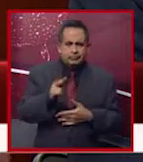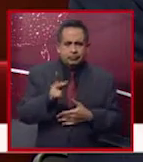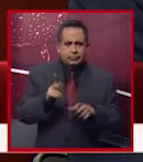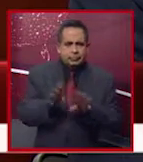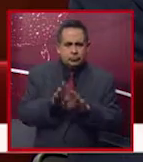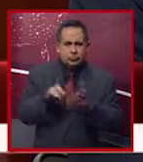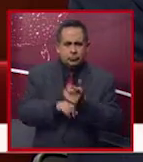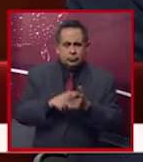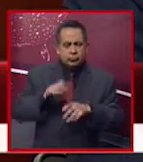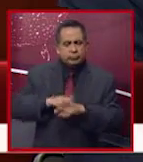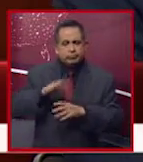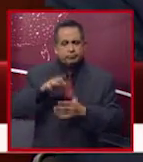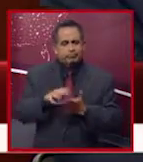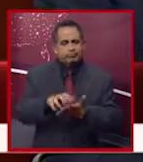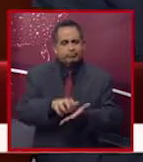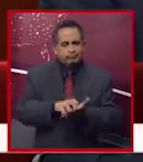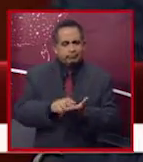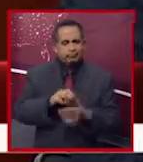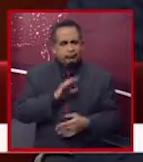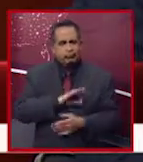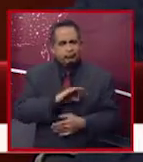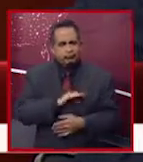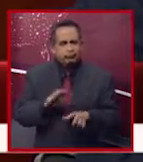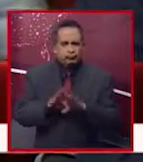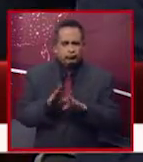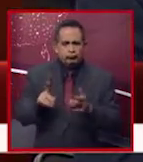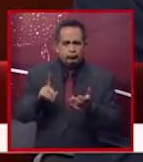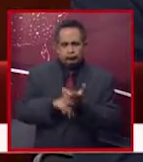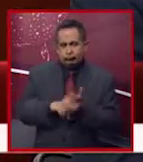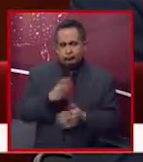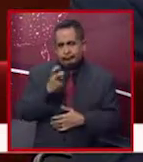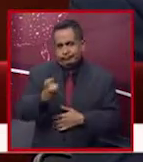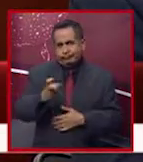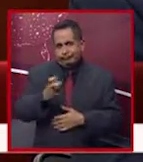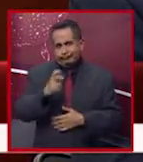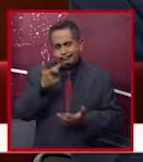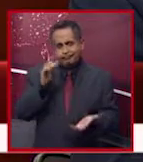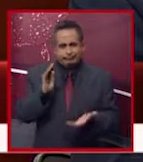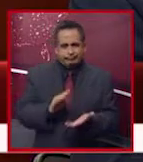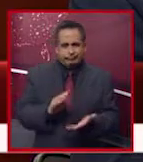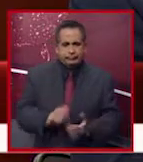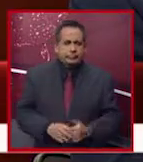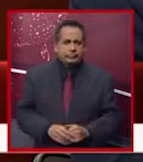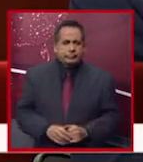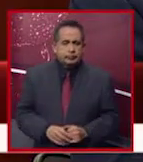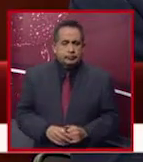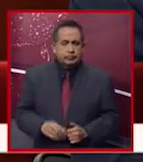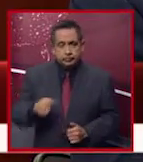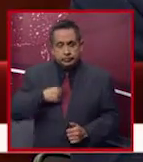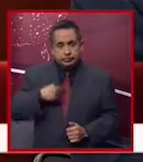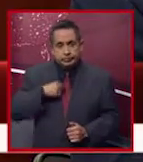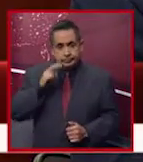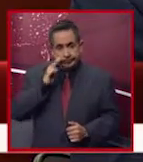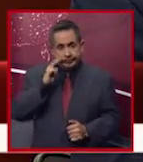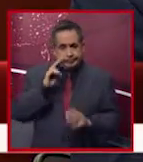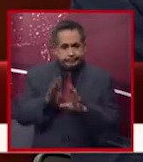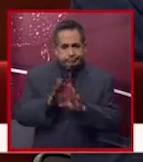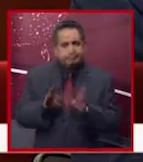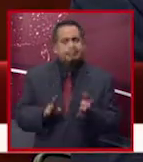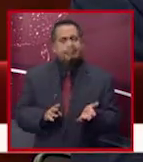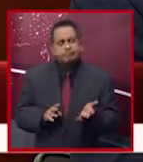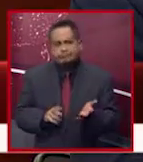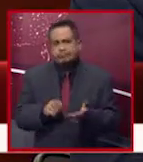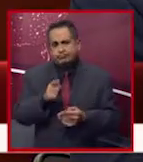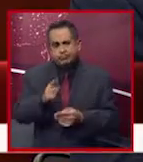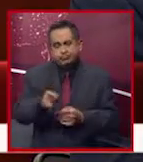mayor ahorro en la parte interna que compense esta reducción en el financiamiento. Y lo que podemos ver es